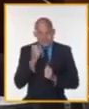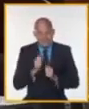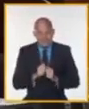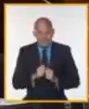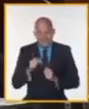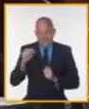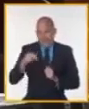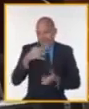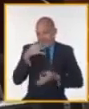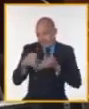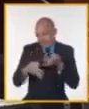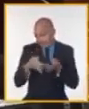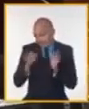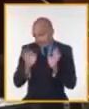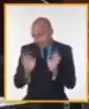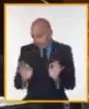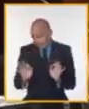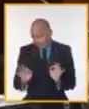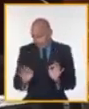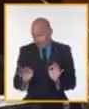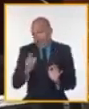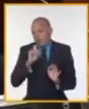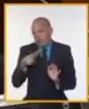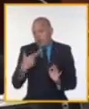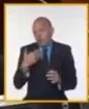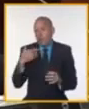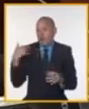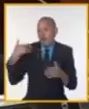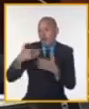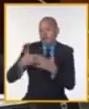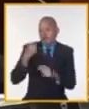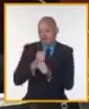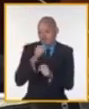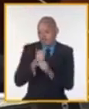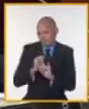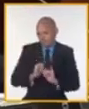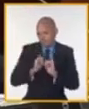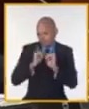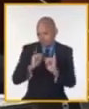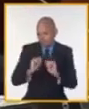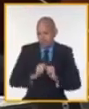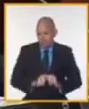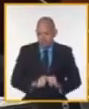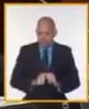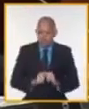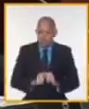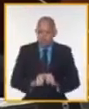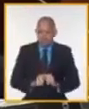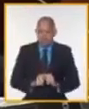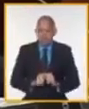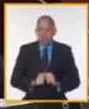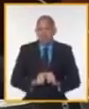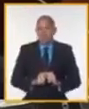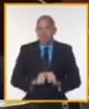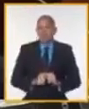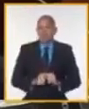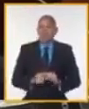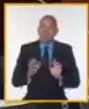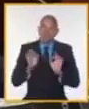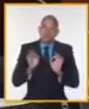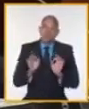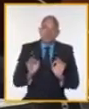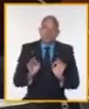cuentas del Buró Político a este pleno del Comité Central, yo tengo que decir que una de las cosas que